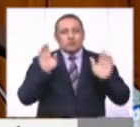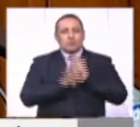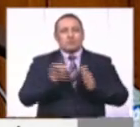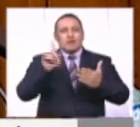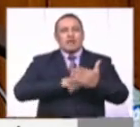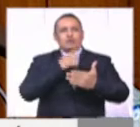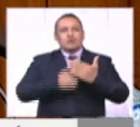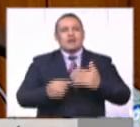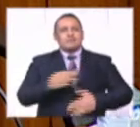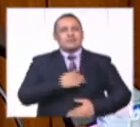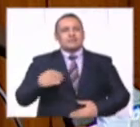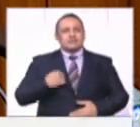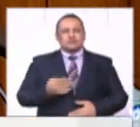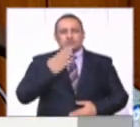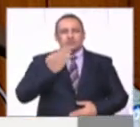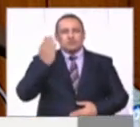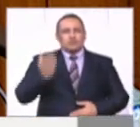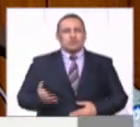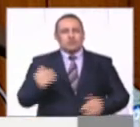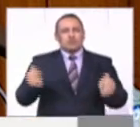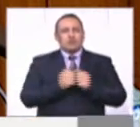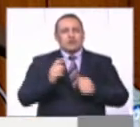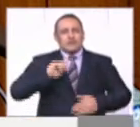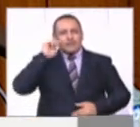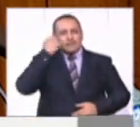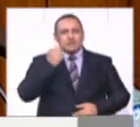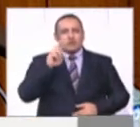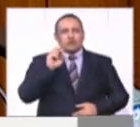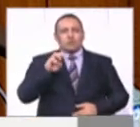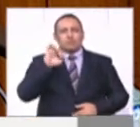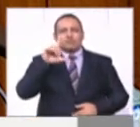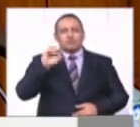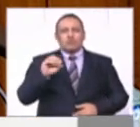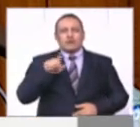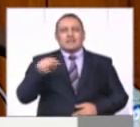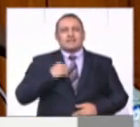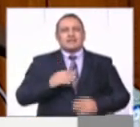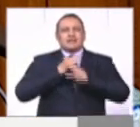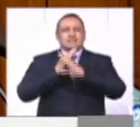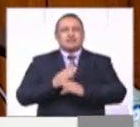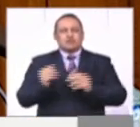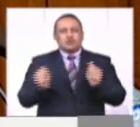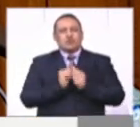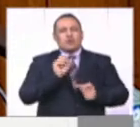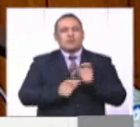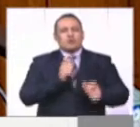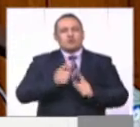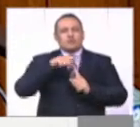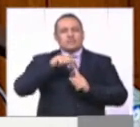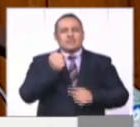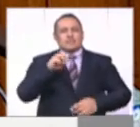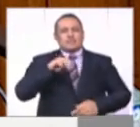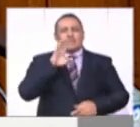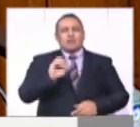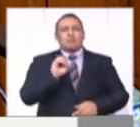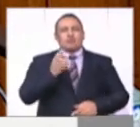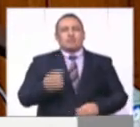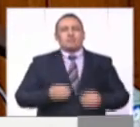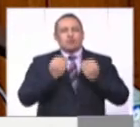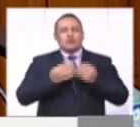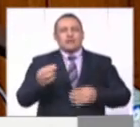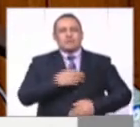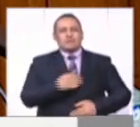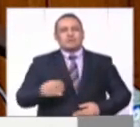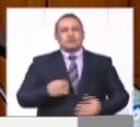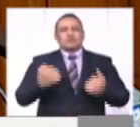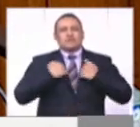al ministro de energía y mina al ingeniero r mucho que tiene rechazo por parte de los pobladores delo del Valle tampo porque el ministro